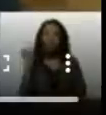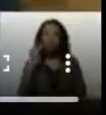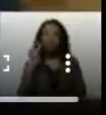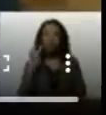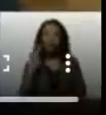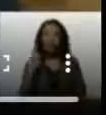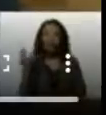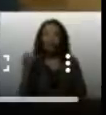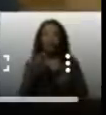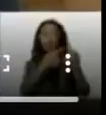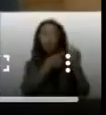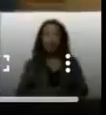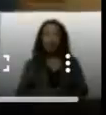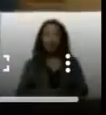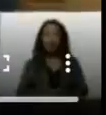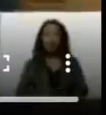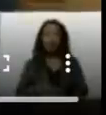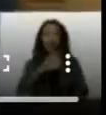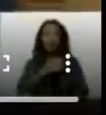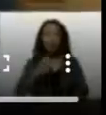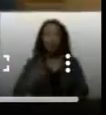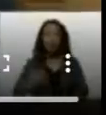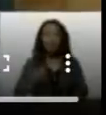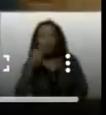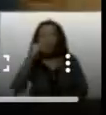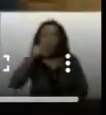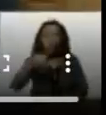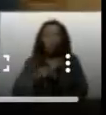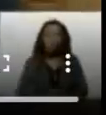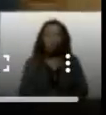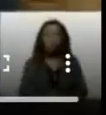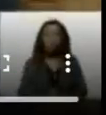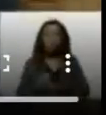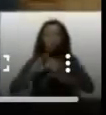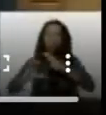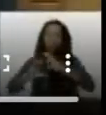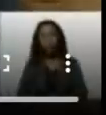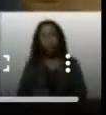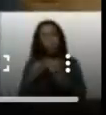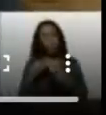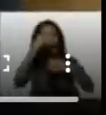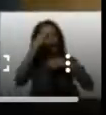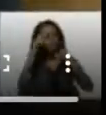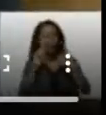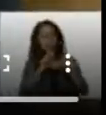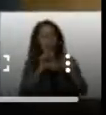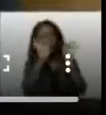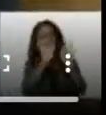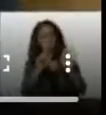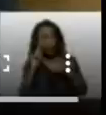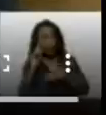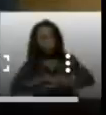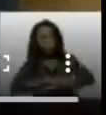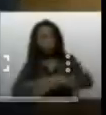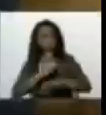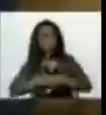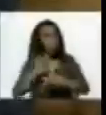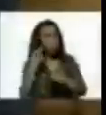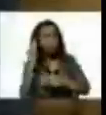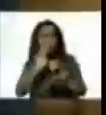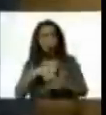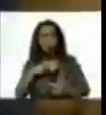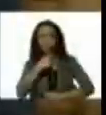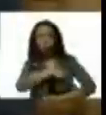Su comandante general de todas las bases militares, conversación con el Estado Mayor, este tipo de casos, porque se aplicó un